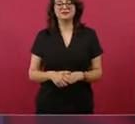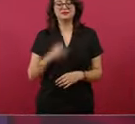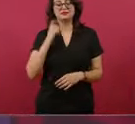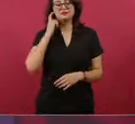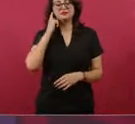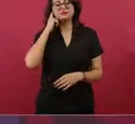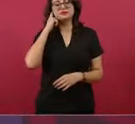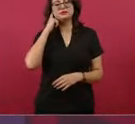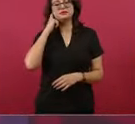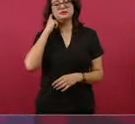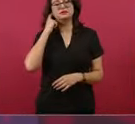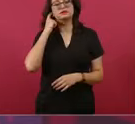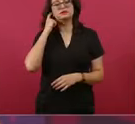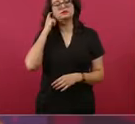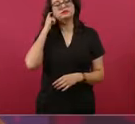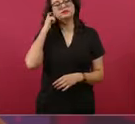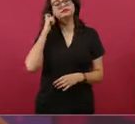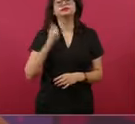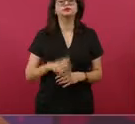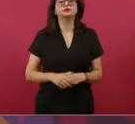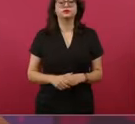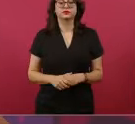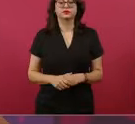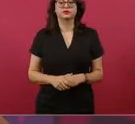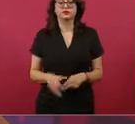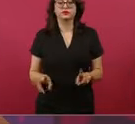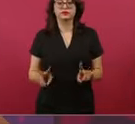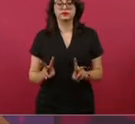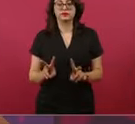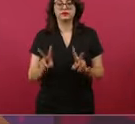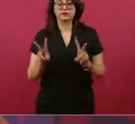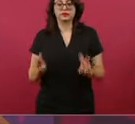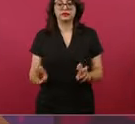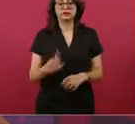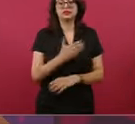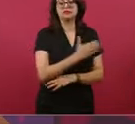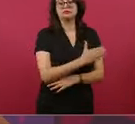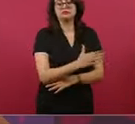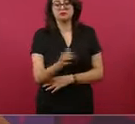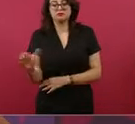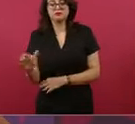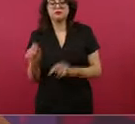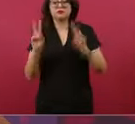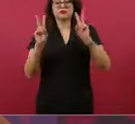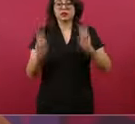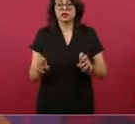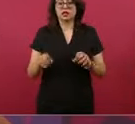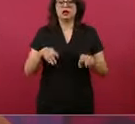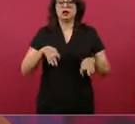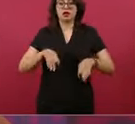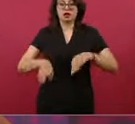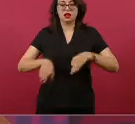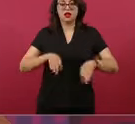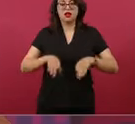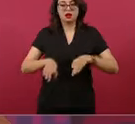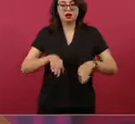en lo agrario, por ejemplo, o en lo laboral. Imagínense